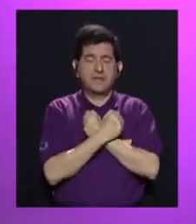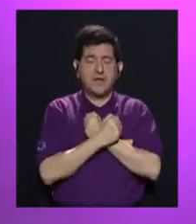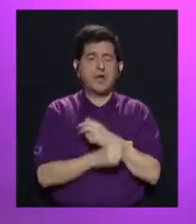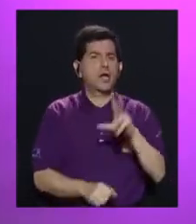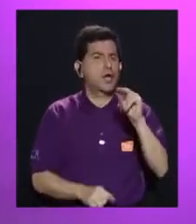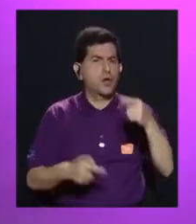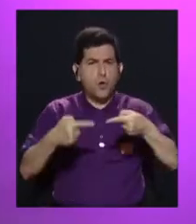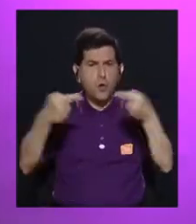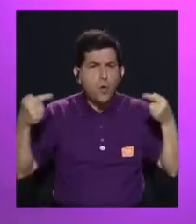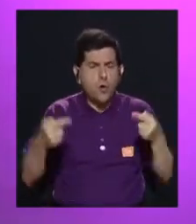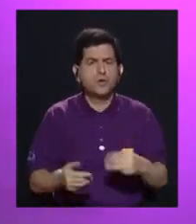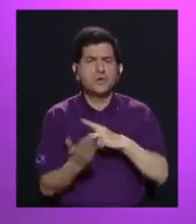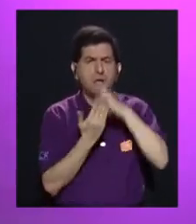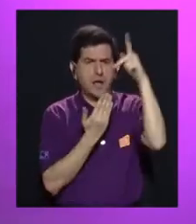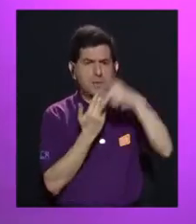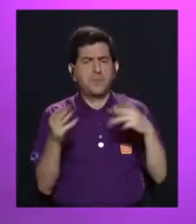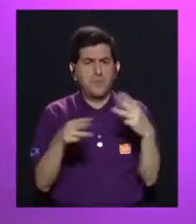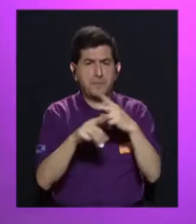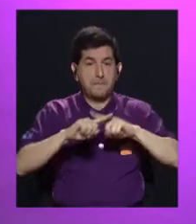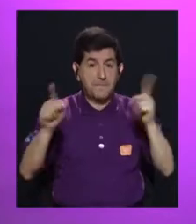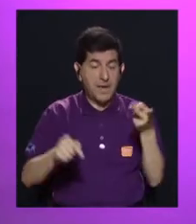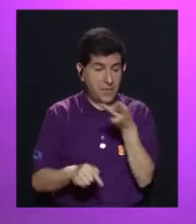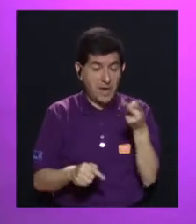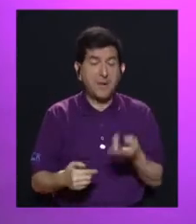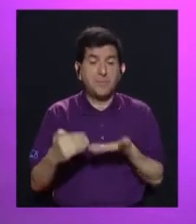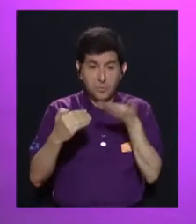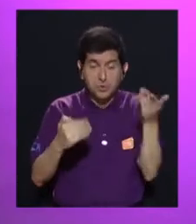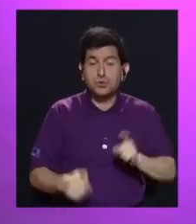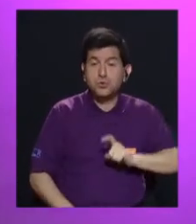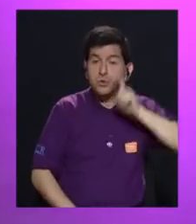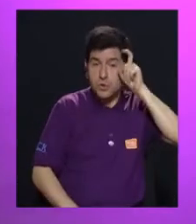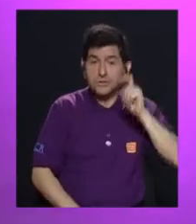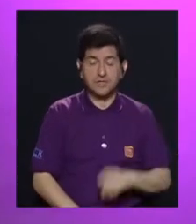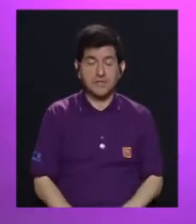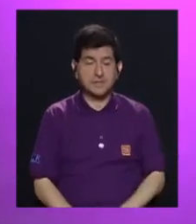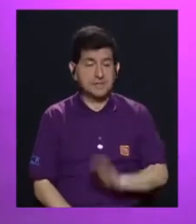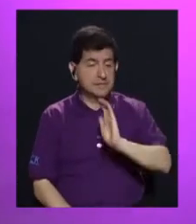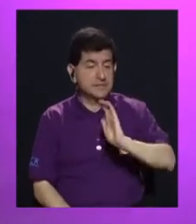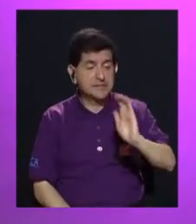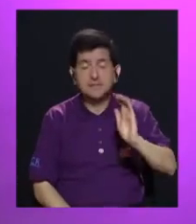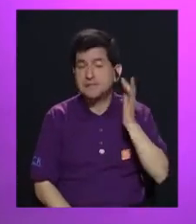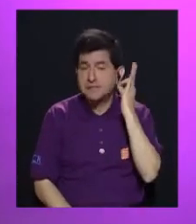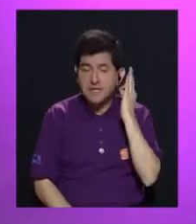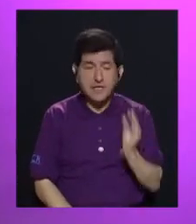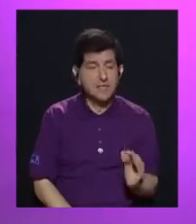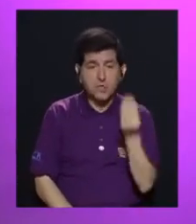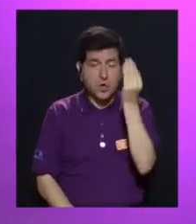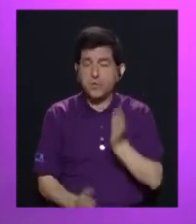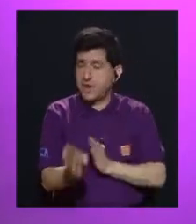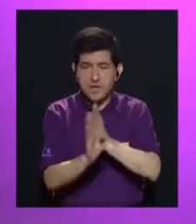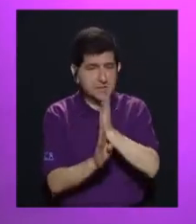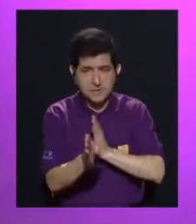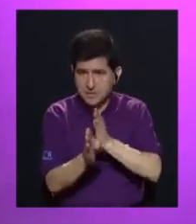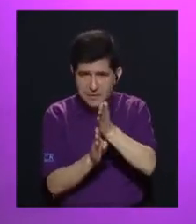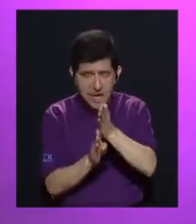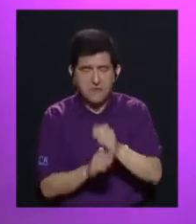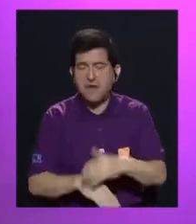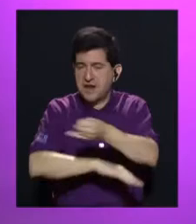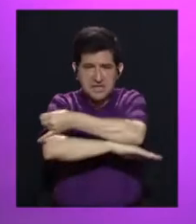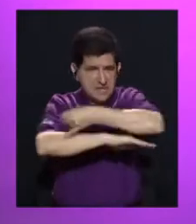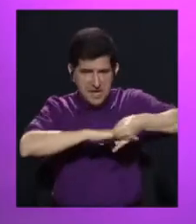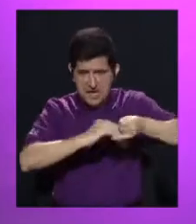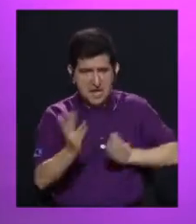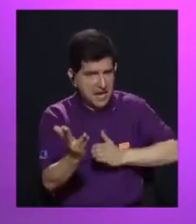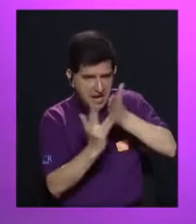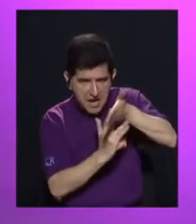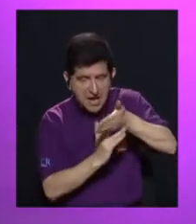pero en ambos hay un montón de elementos de género verdad porque cuando las chicas no acceden a carreras dentro del área de ingeniería es